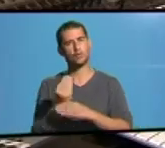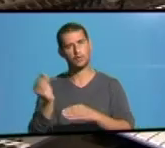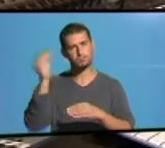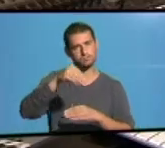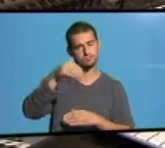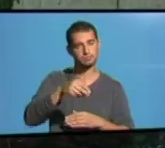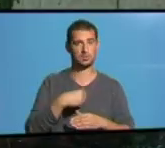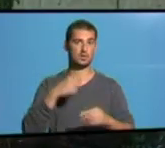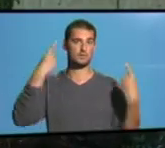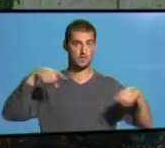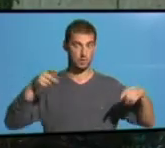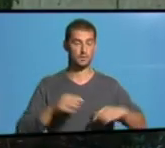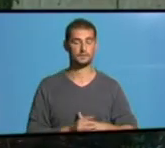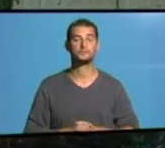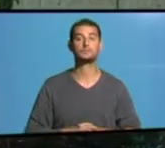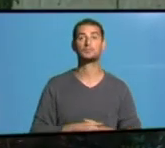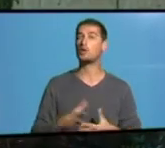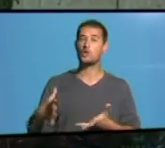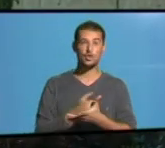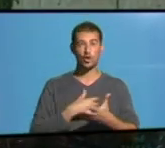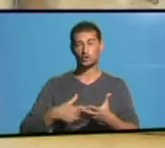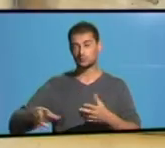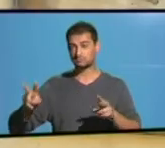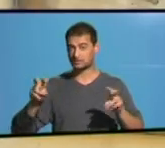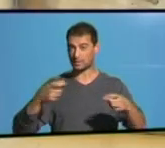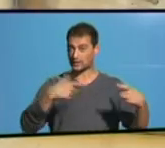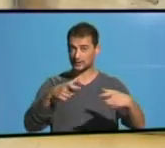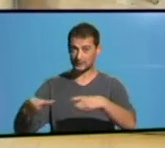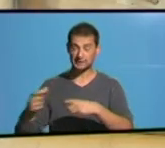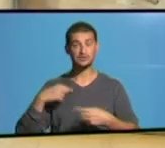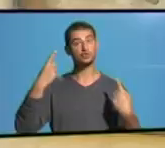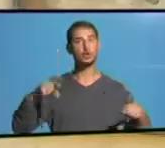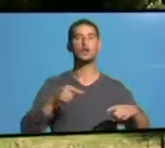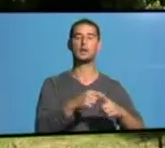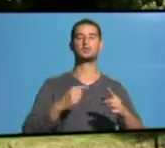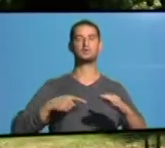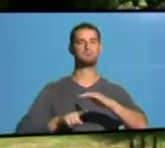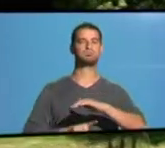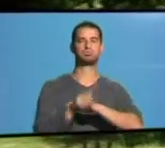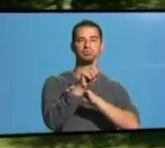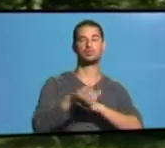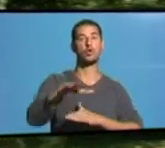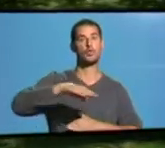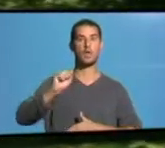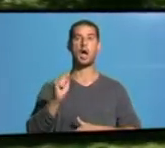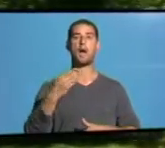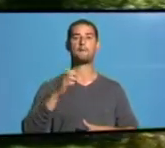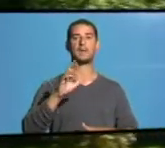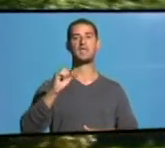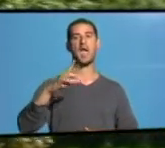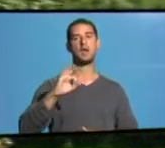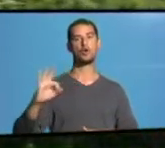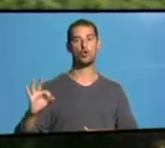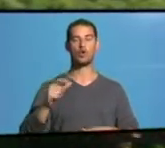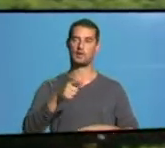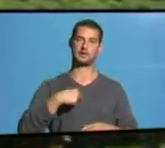para videojuegos. Abarcar todos os campos do son é o que fixo medrar este proxecto nado no lugar de Abrigueiro, o entorno natural do que